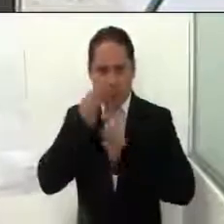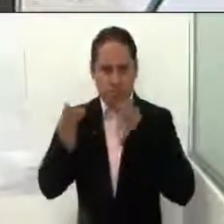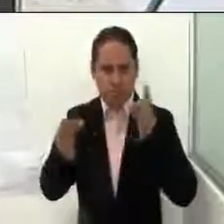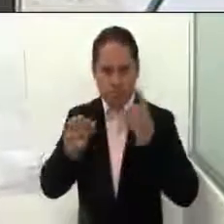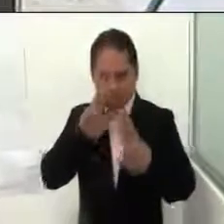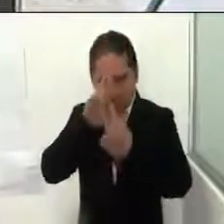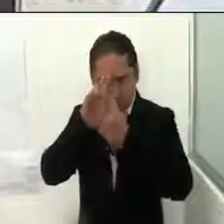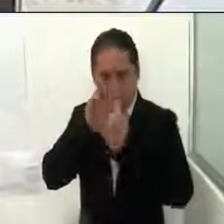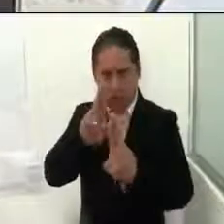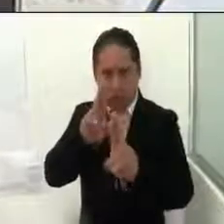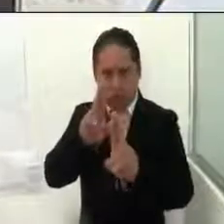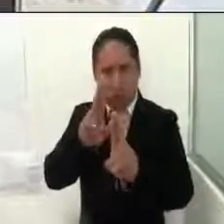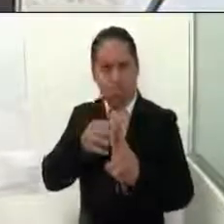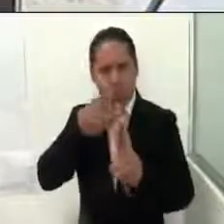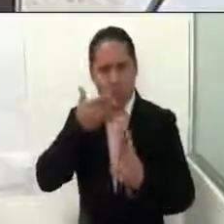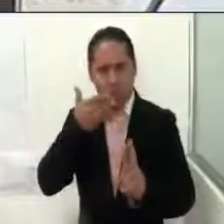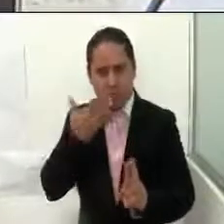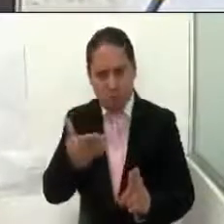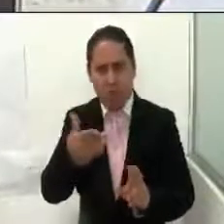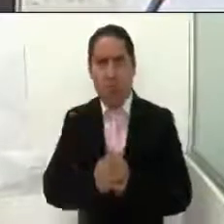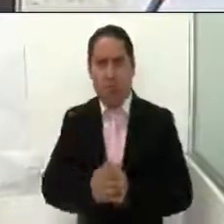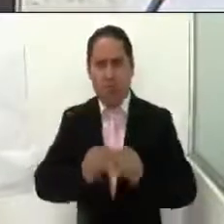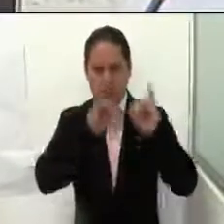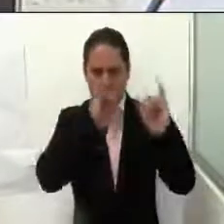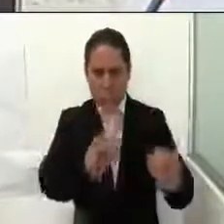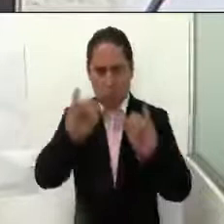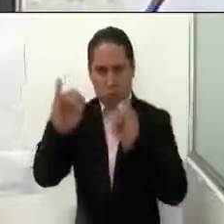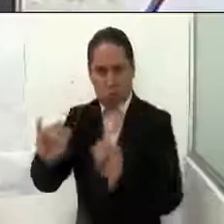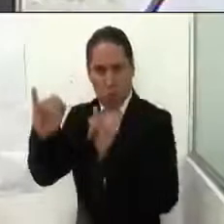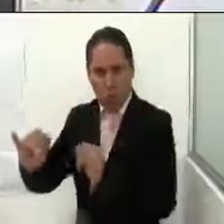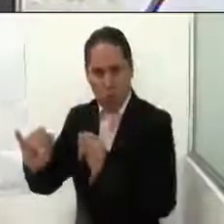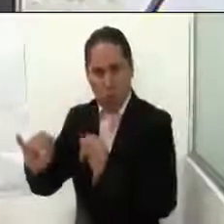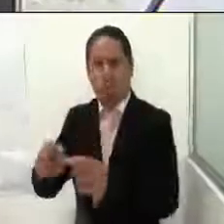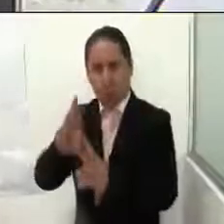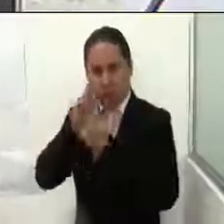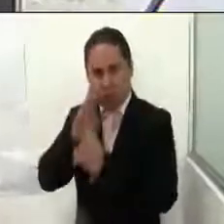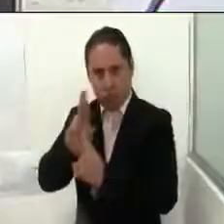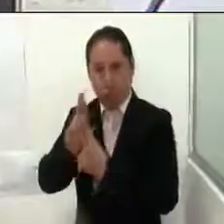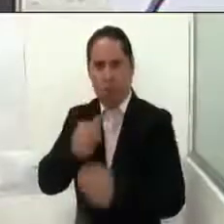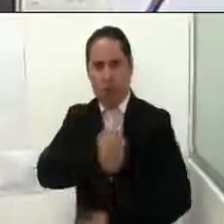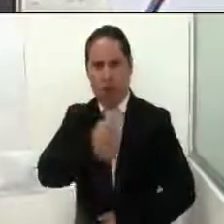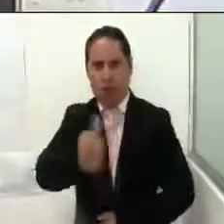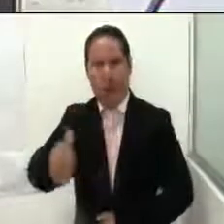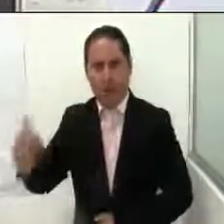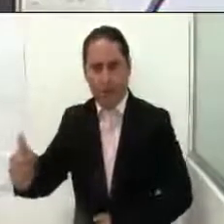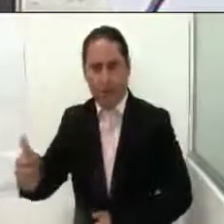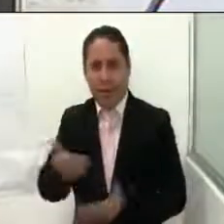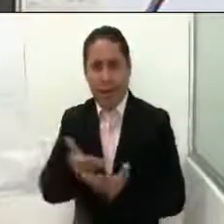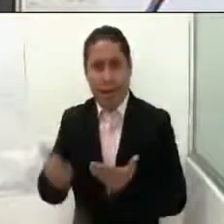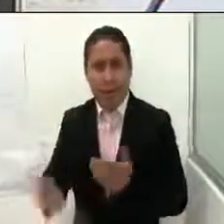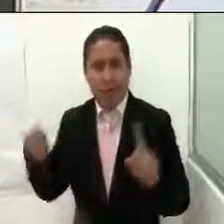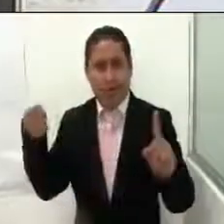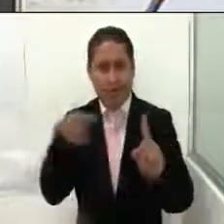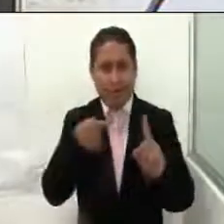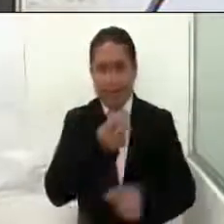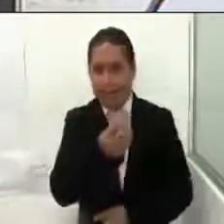a la honorable figura que ustedes representan me dirijo a ustedes que